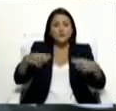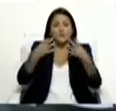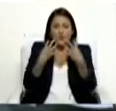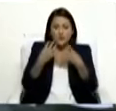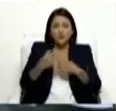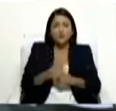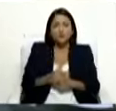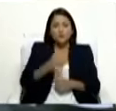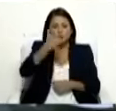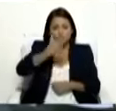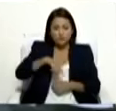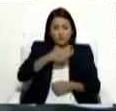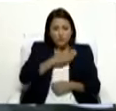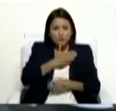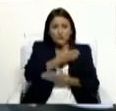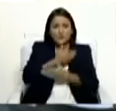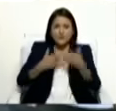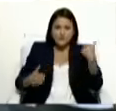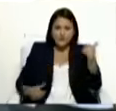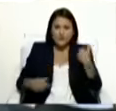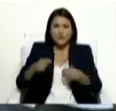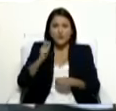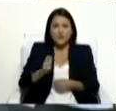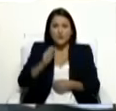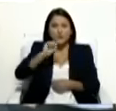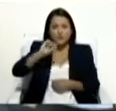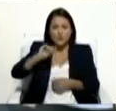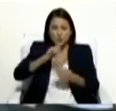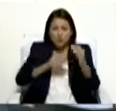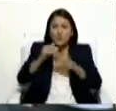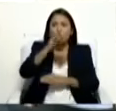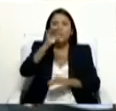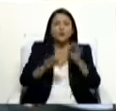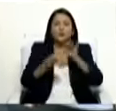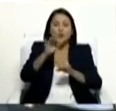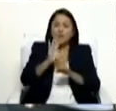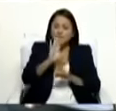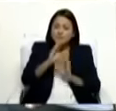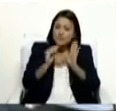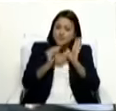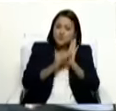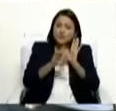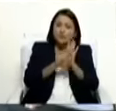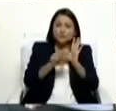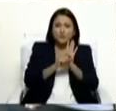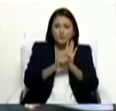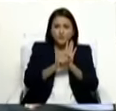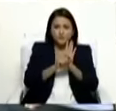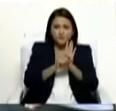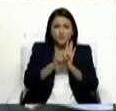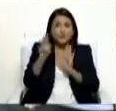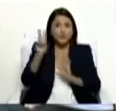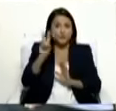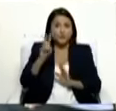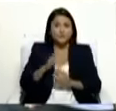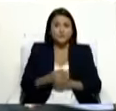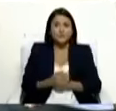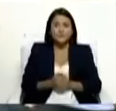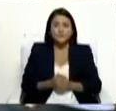como titular de la soberanía territorial conforme lo establece la Constitución de la República Bolivariana de